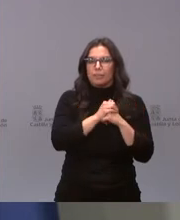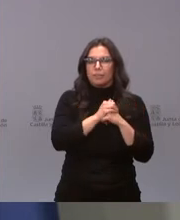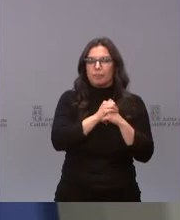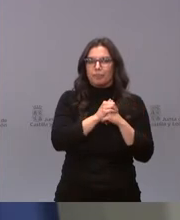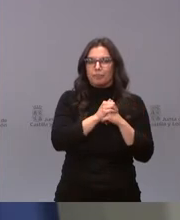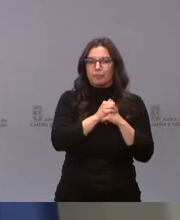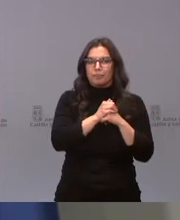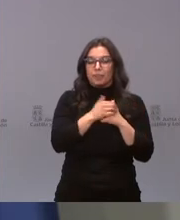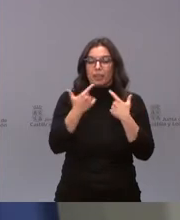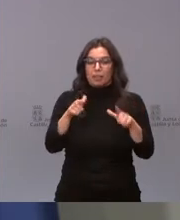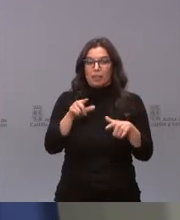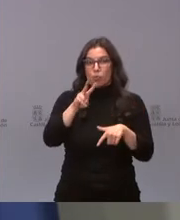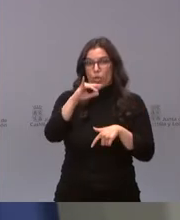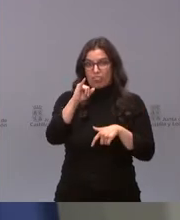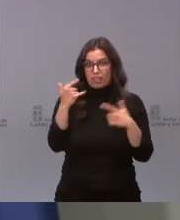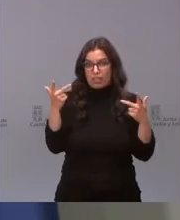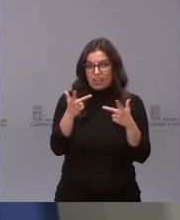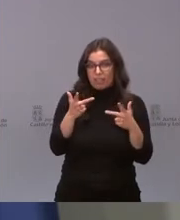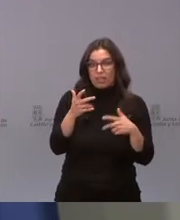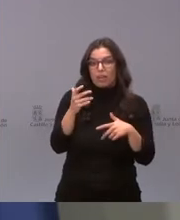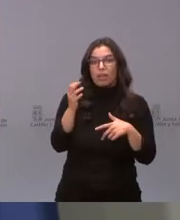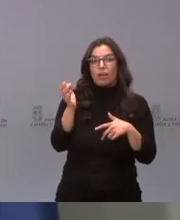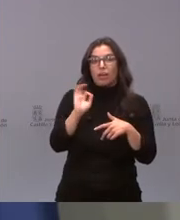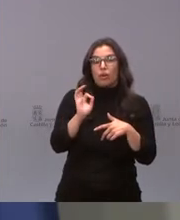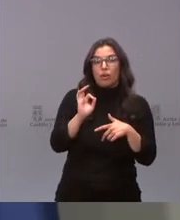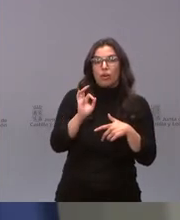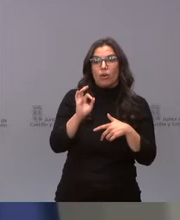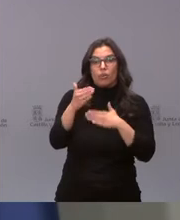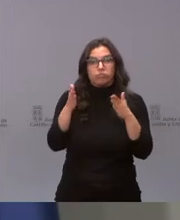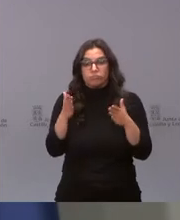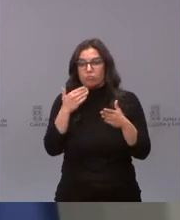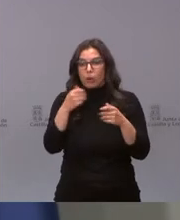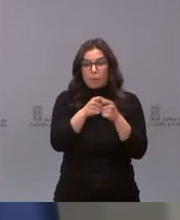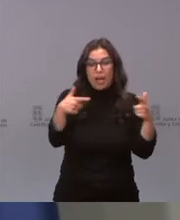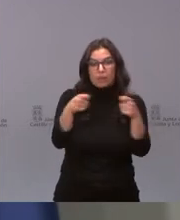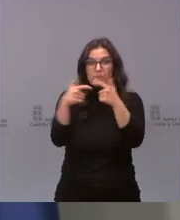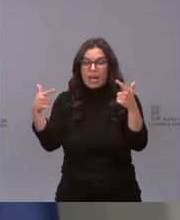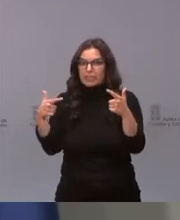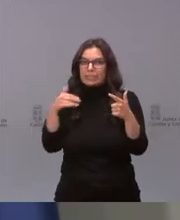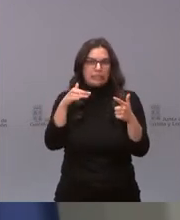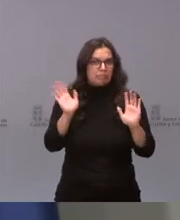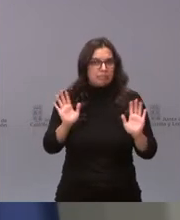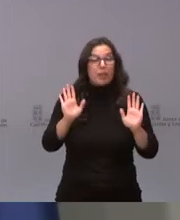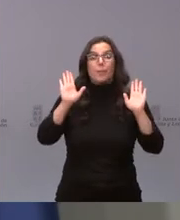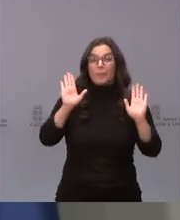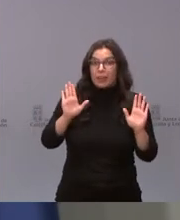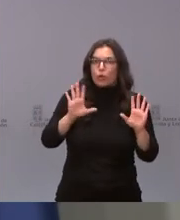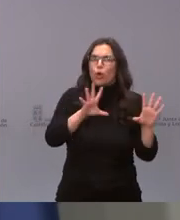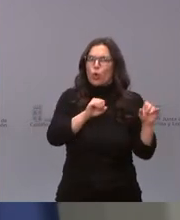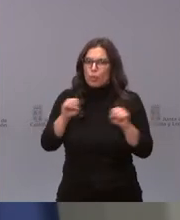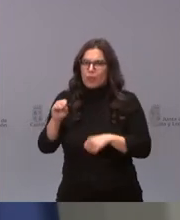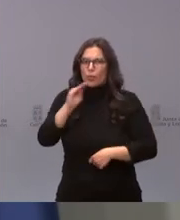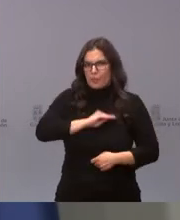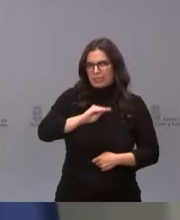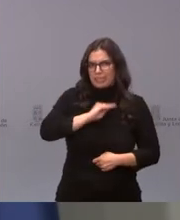ni en las unidades de cuidados intensivos ni en las unidades de hospitalización. Sin embargo, permanecen aún muy saturadas las unidades de cuidados